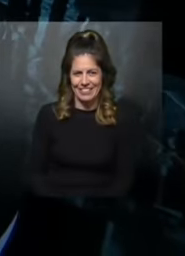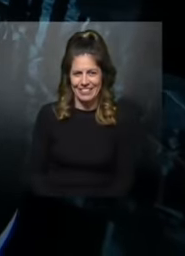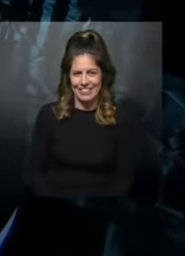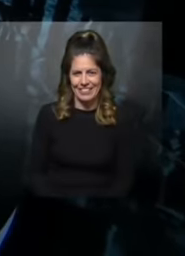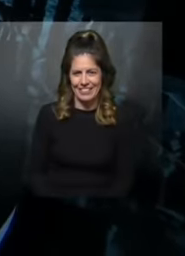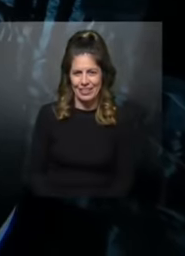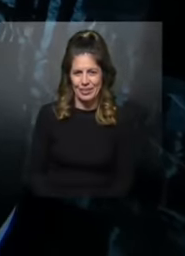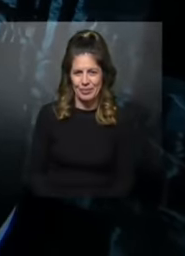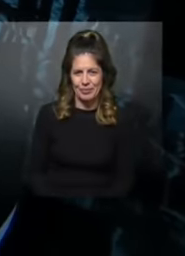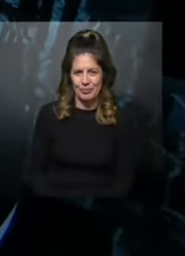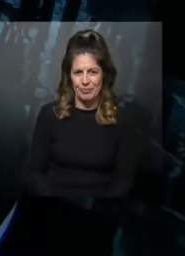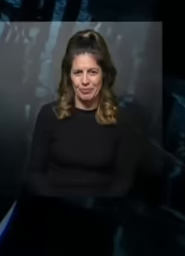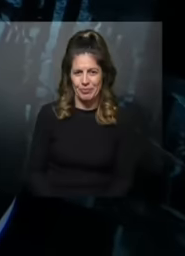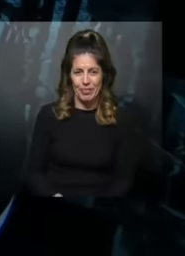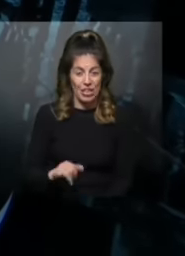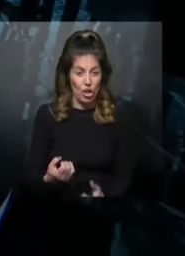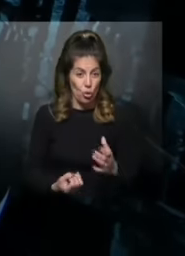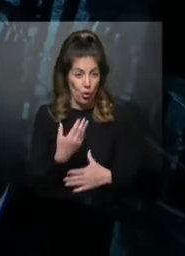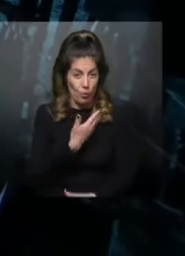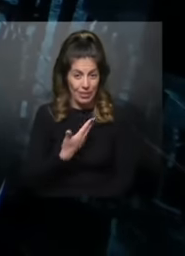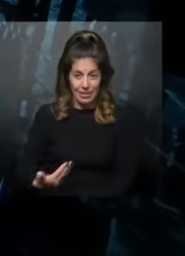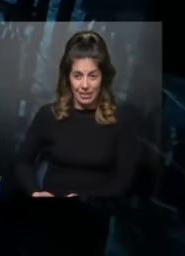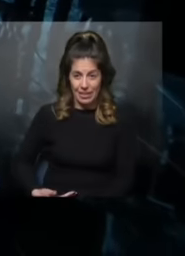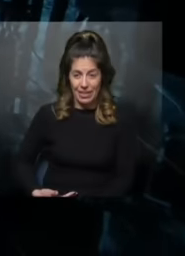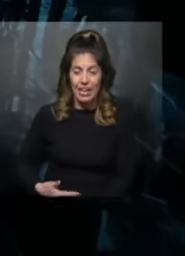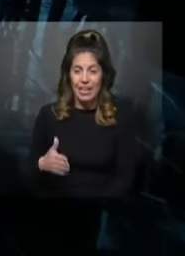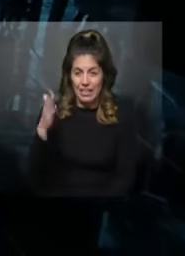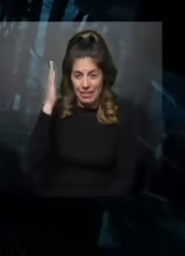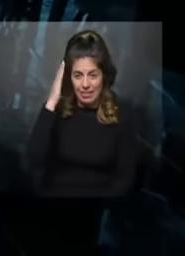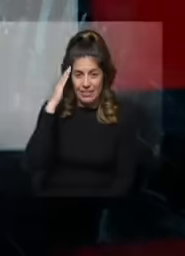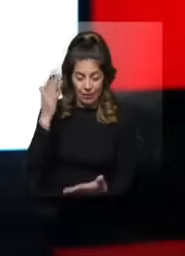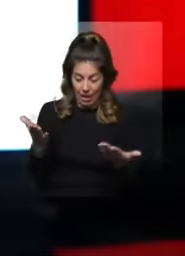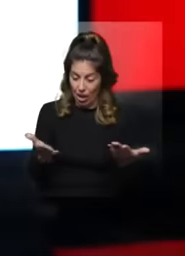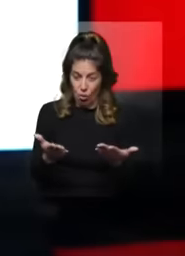Pasaron las elecciones. Presidente, sí. Sí, claro. Se sabe ahora.